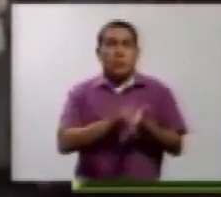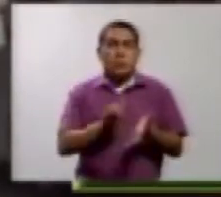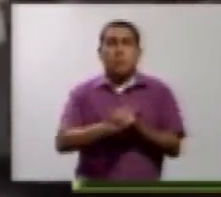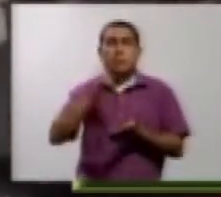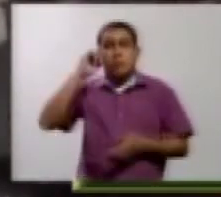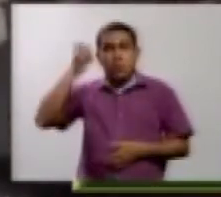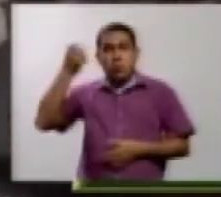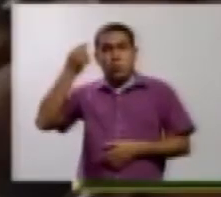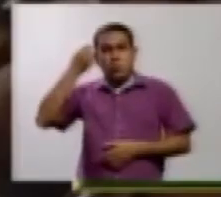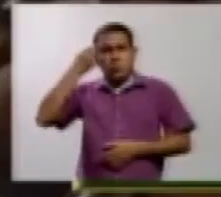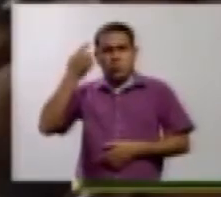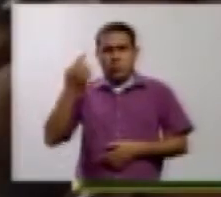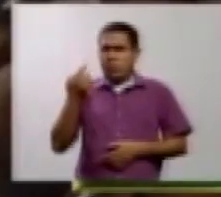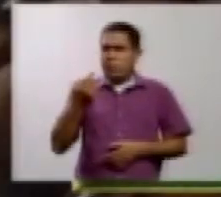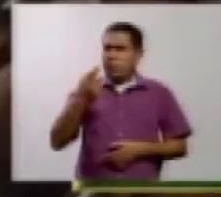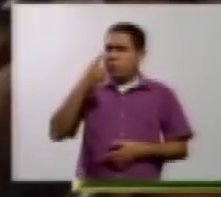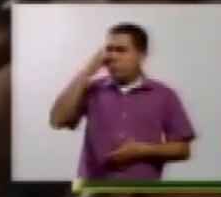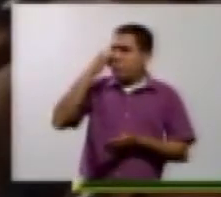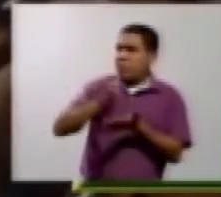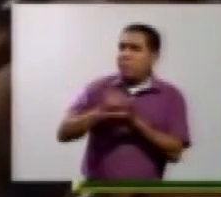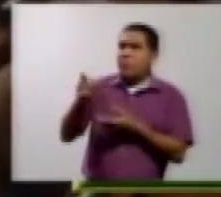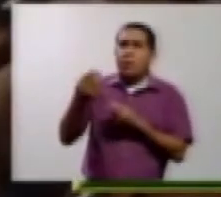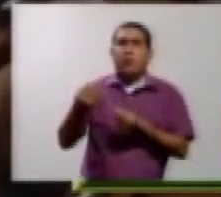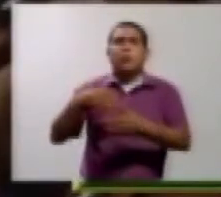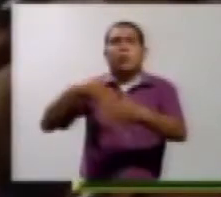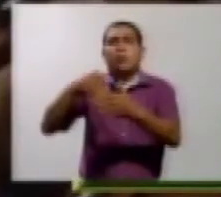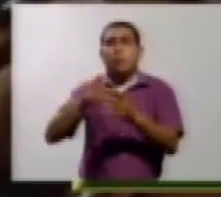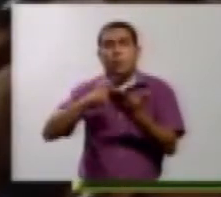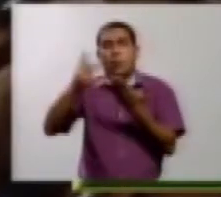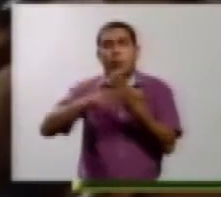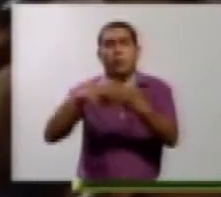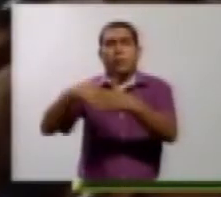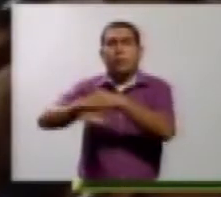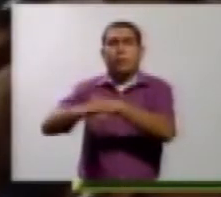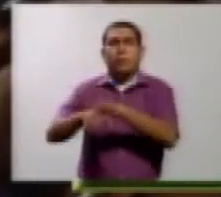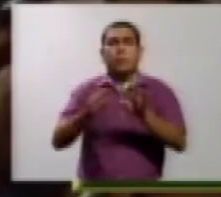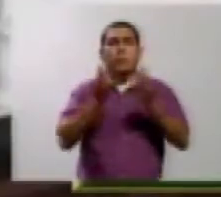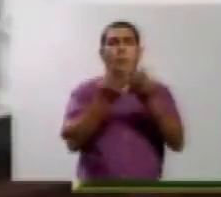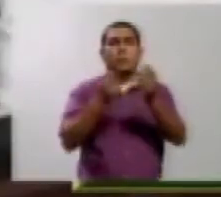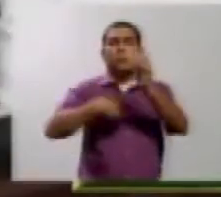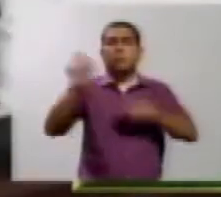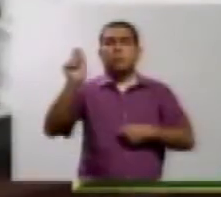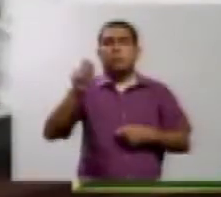gobierno, aunque parece si era increíble, pidió el archivo del proyecto y el Senado lo aprobó.